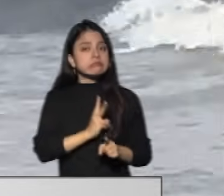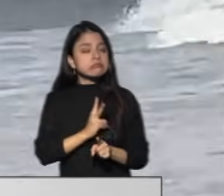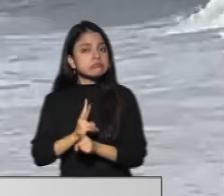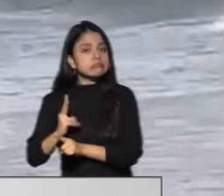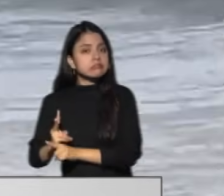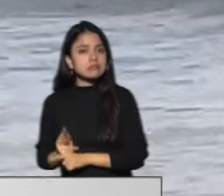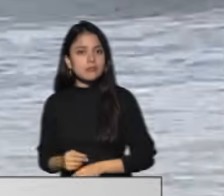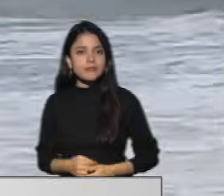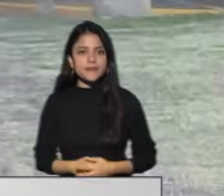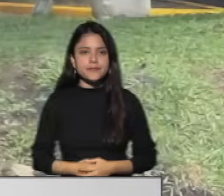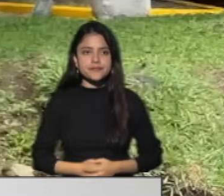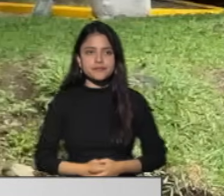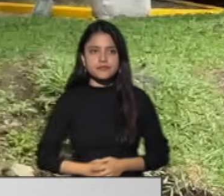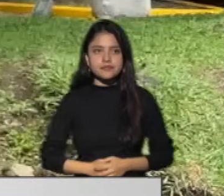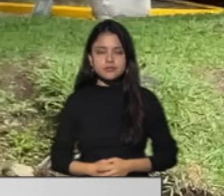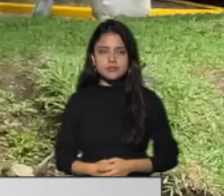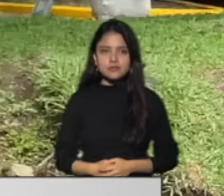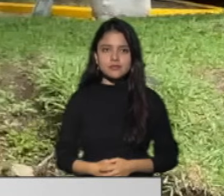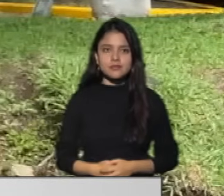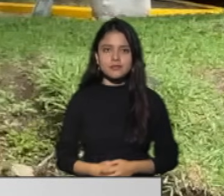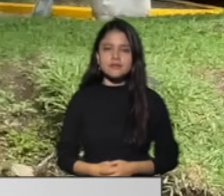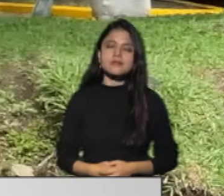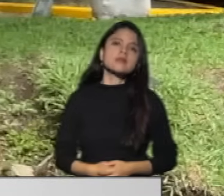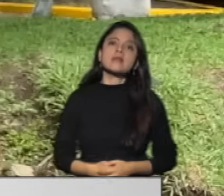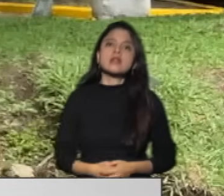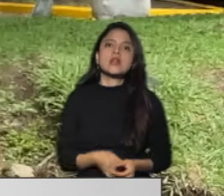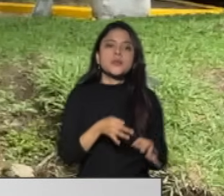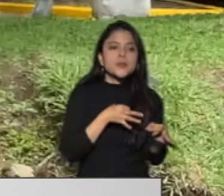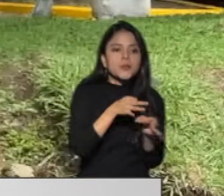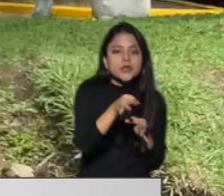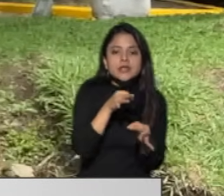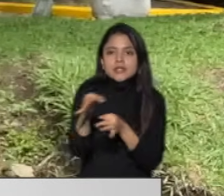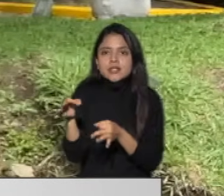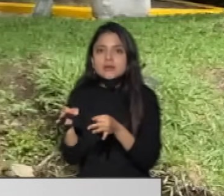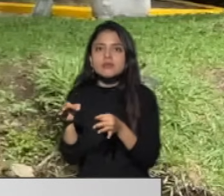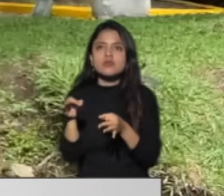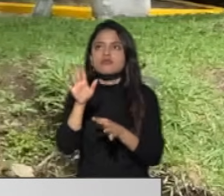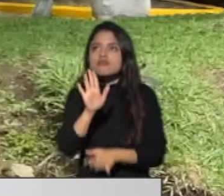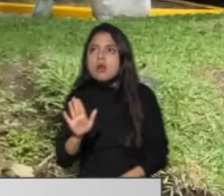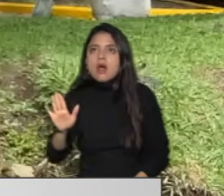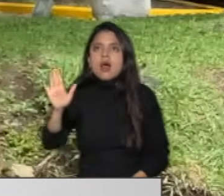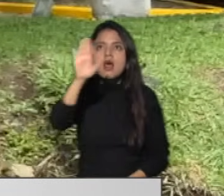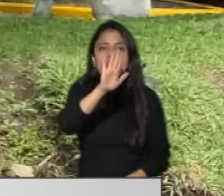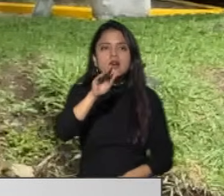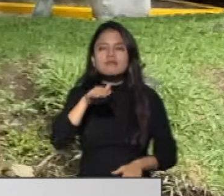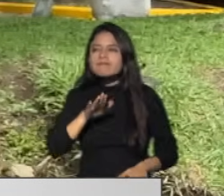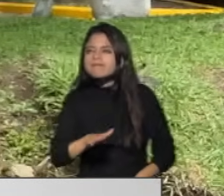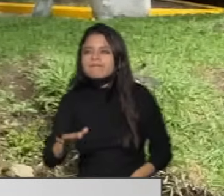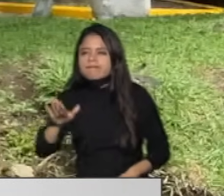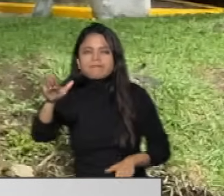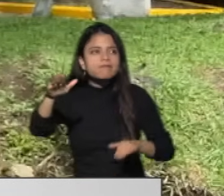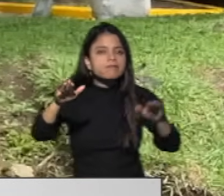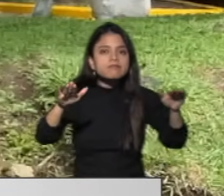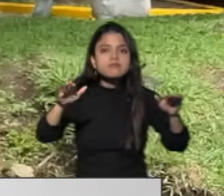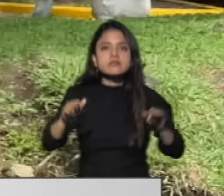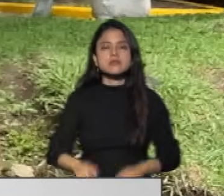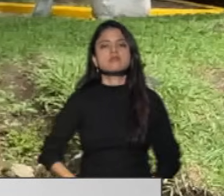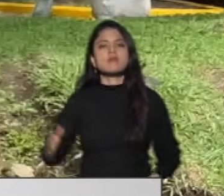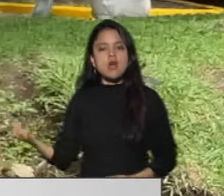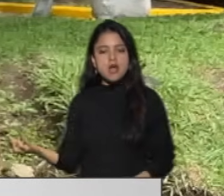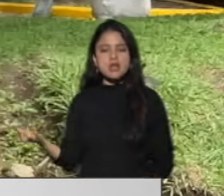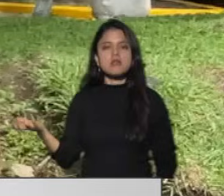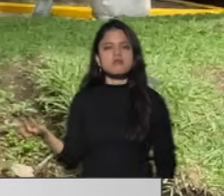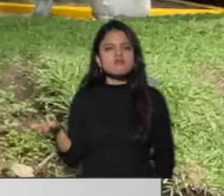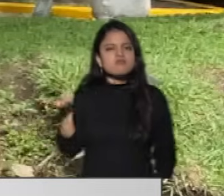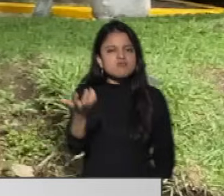los municipios, corregimientos y veredas, estarán nuestros soldados de la Tercera Brigada